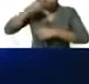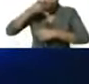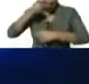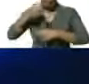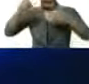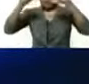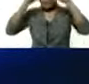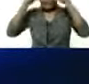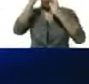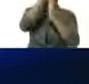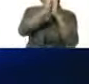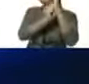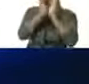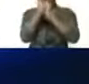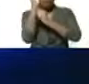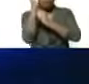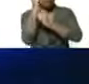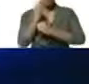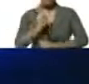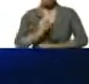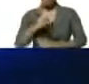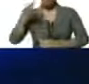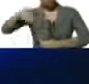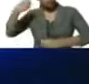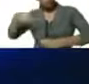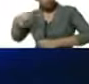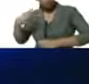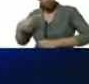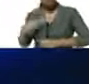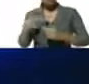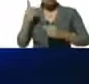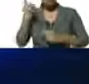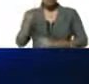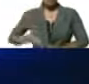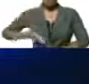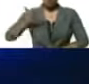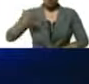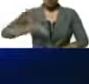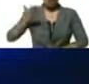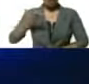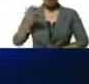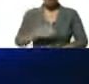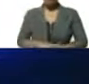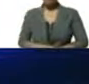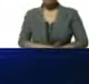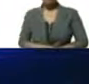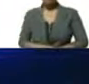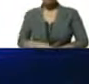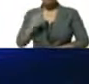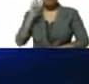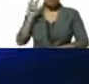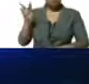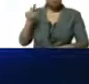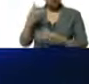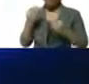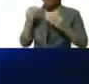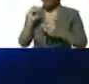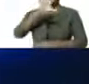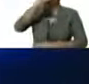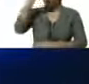lentes, guantes, ventiladores que son tan necesarios e importantes. Vemos que en muchos